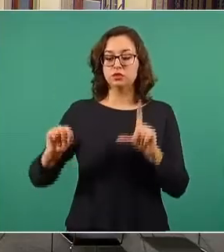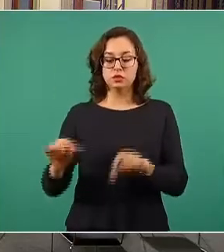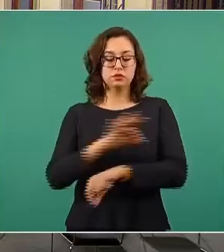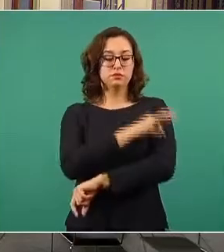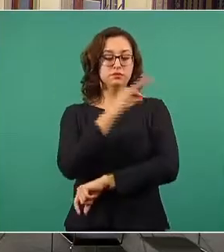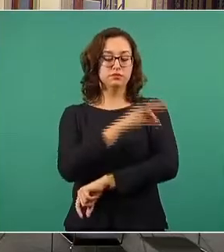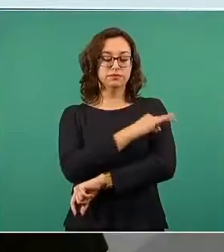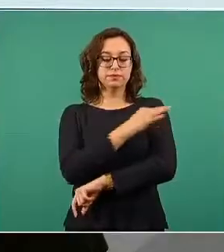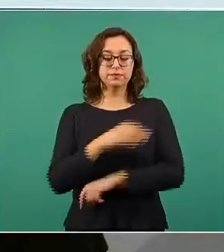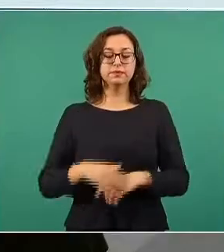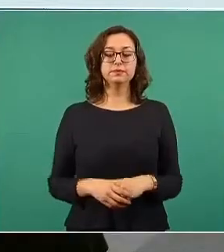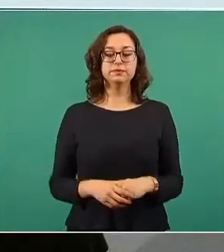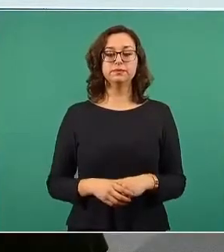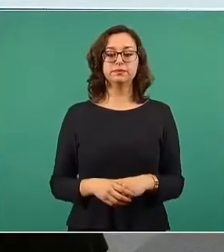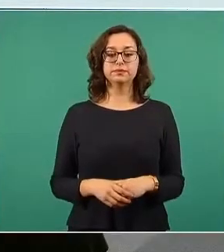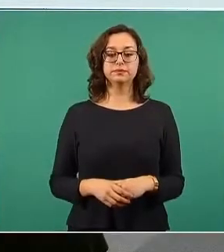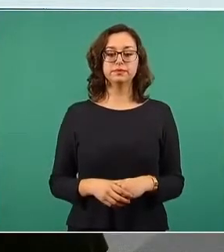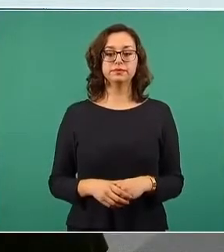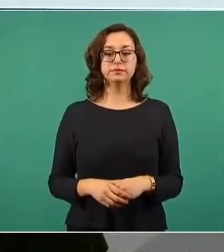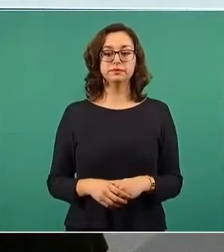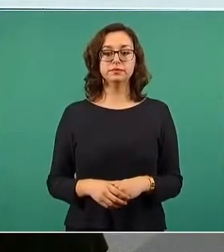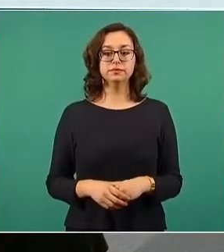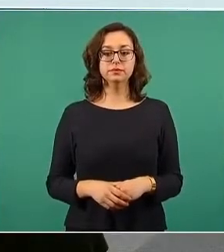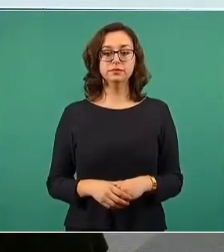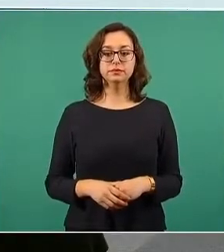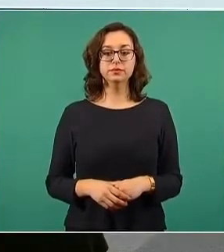de Vacunación.